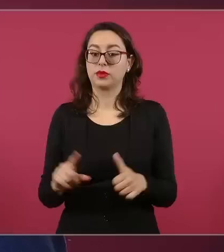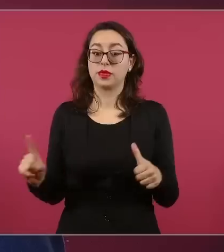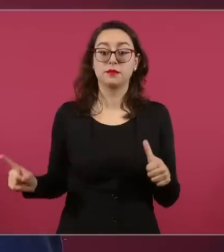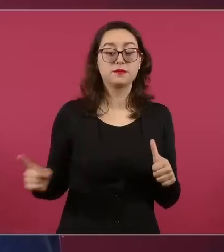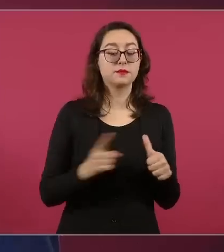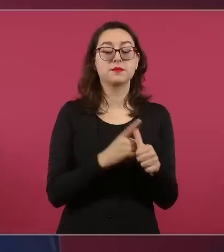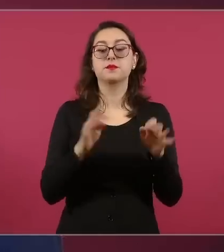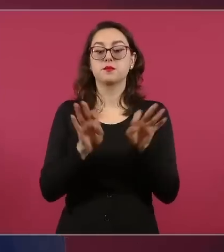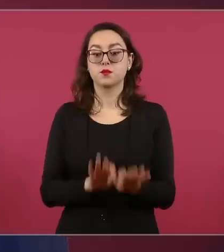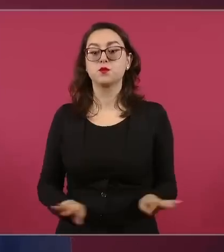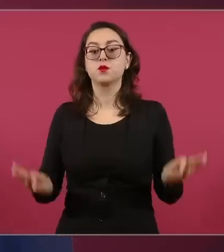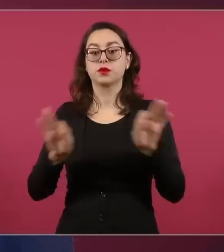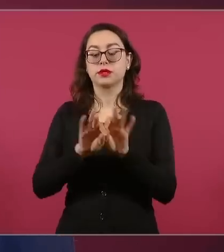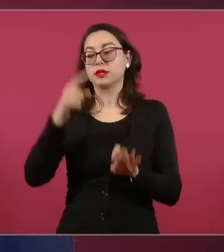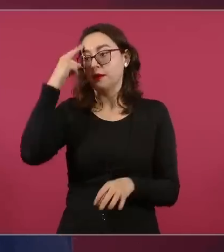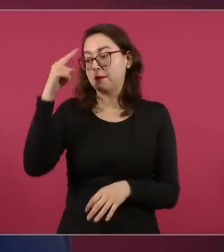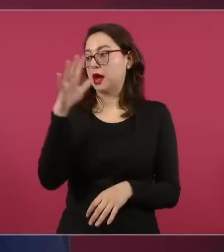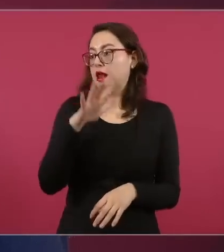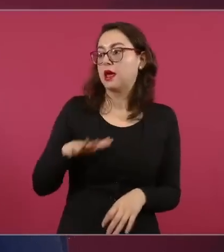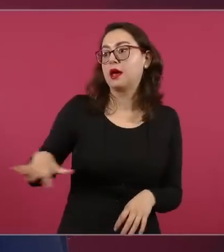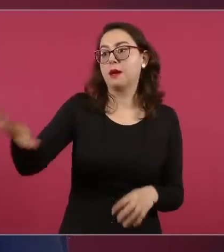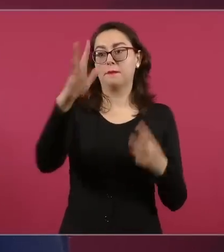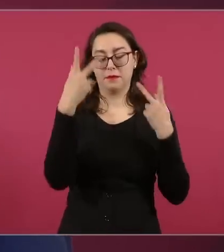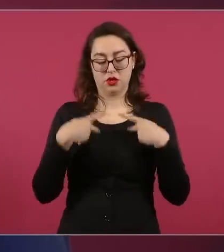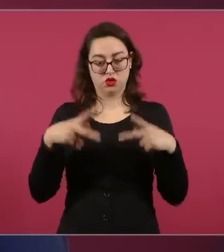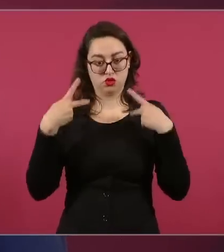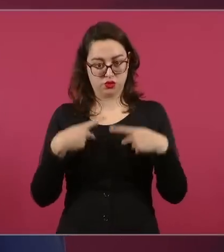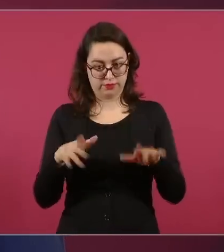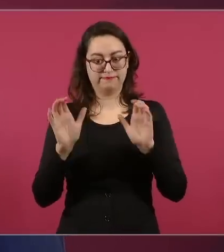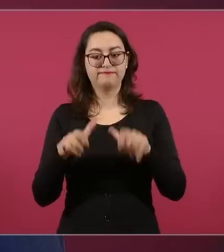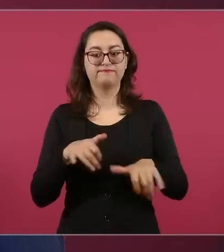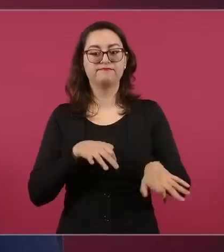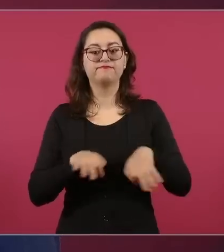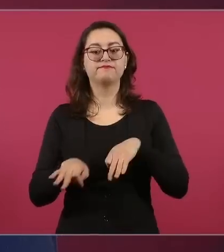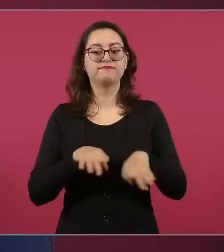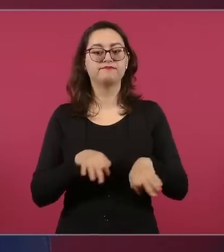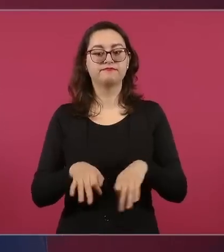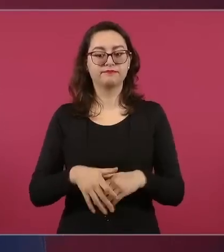prioridad en la política laboral. Hay